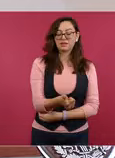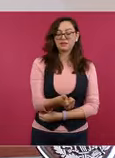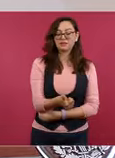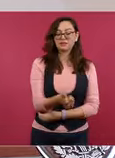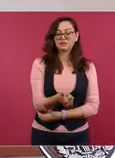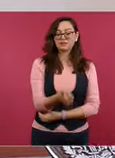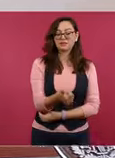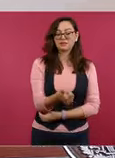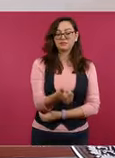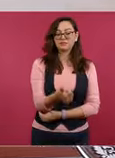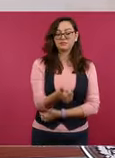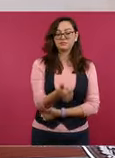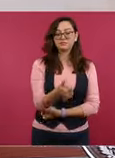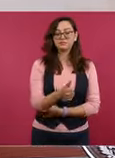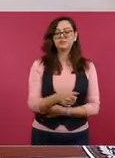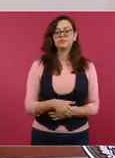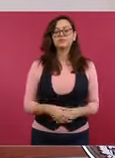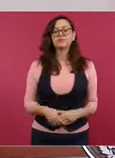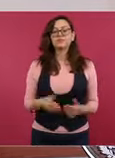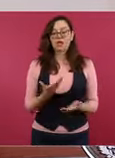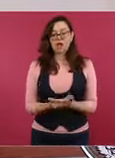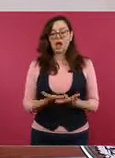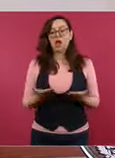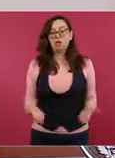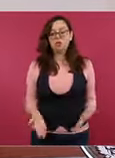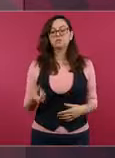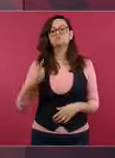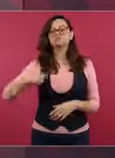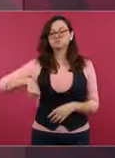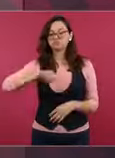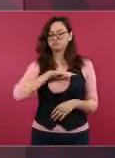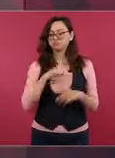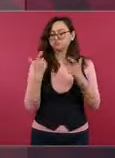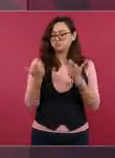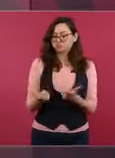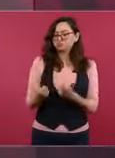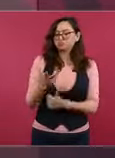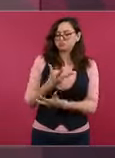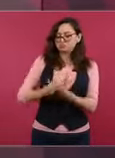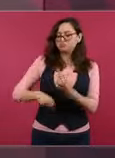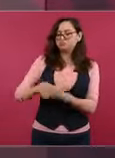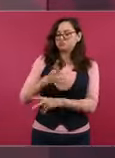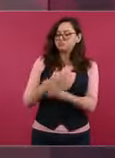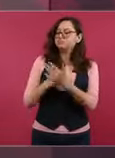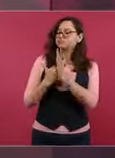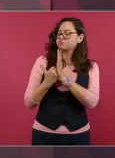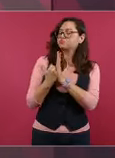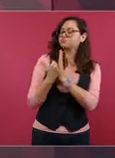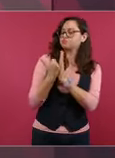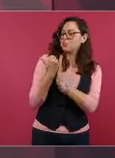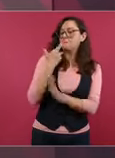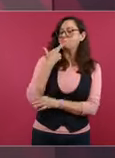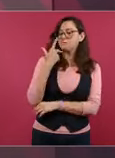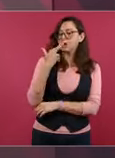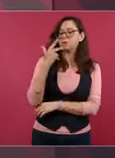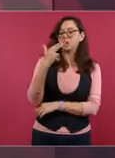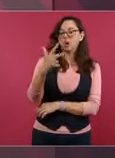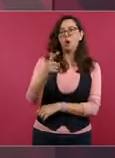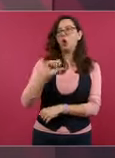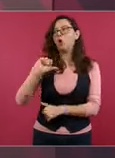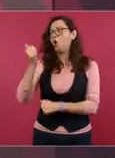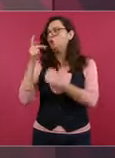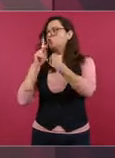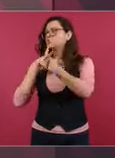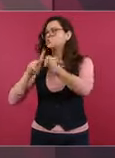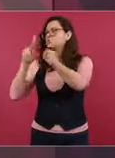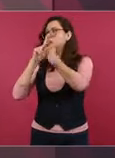tenemos actualmente crecimiento económico por la inversión extranjera que está llegando